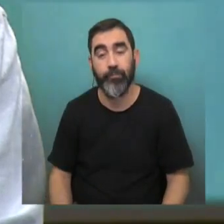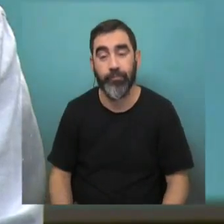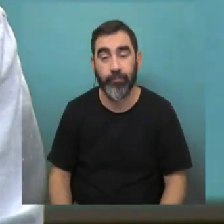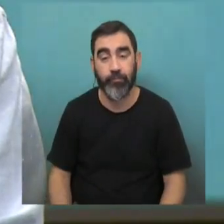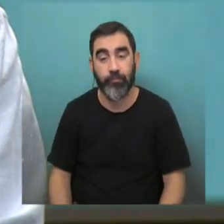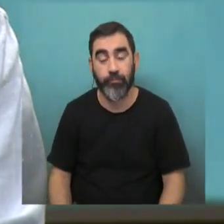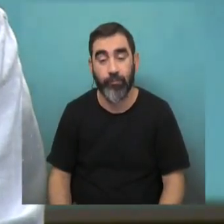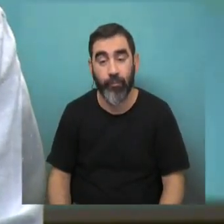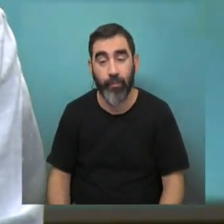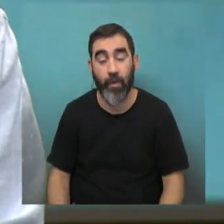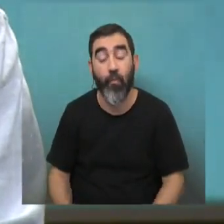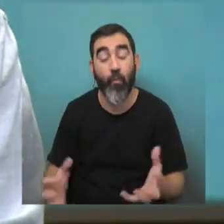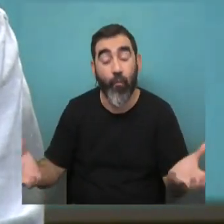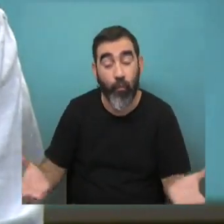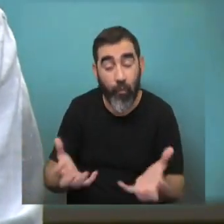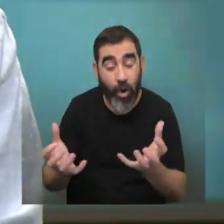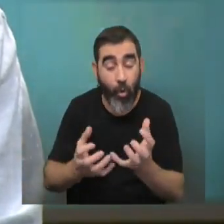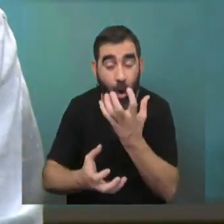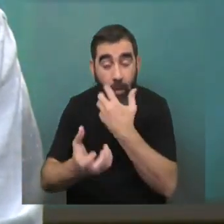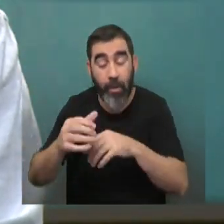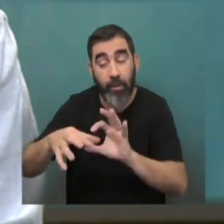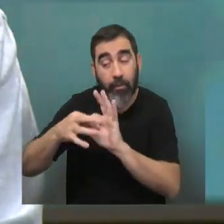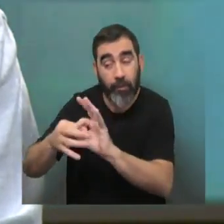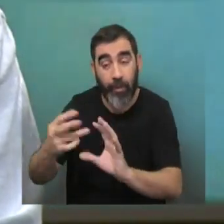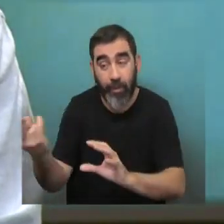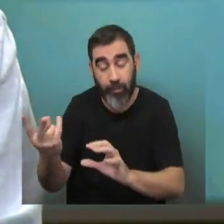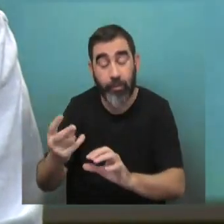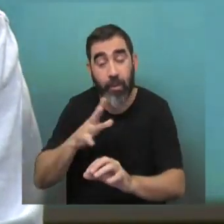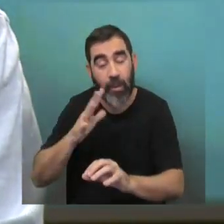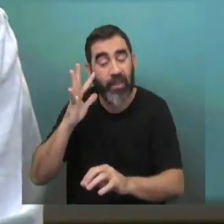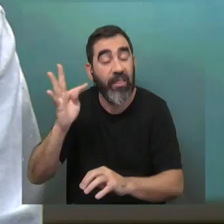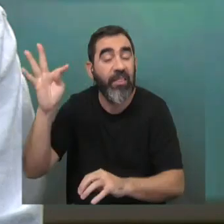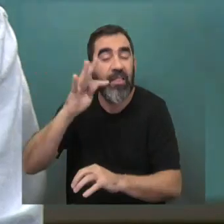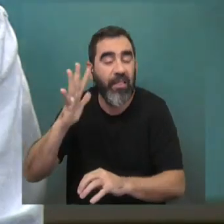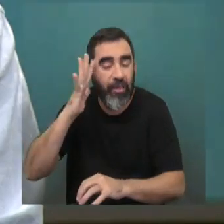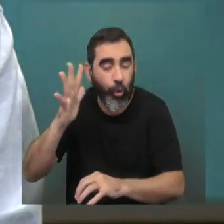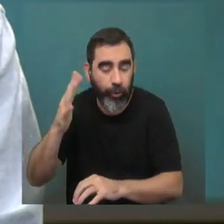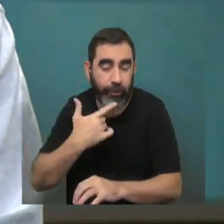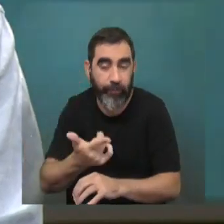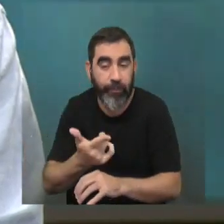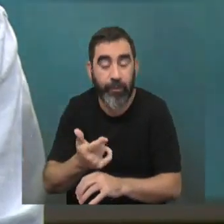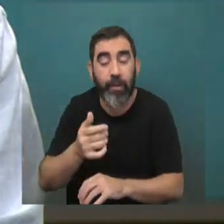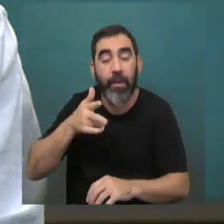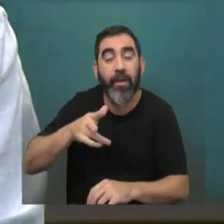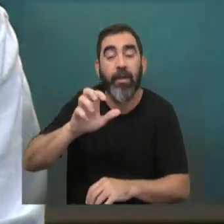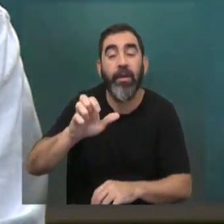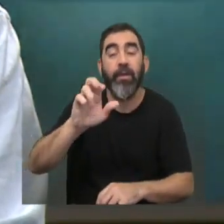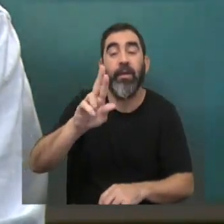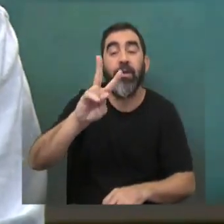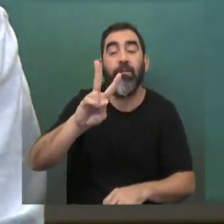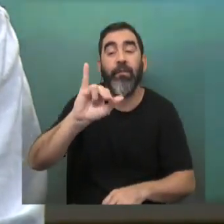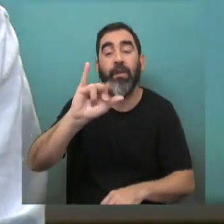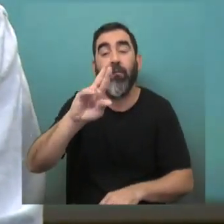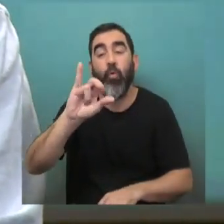Tanto la herbivoría como el fuego son dependientes unas de otras. Existe una teoría justamente que se denomina herbivoría pírica, donde